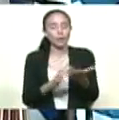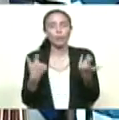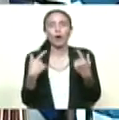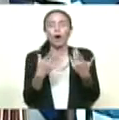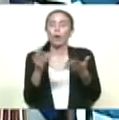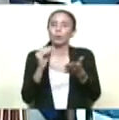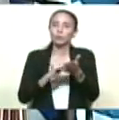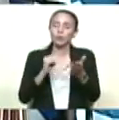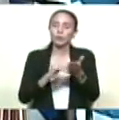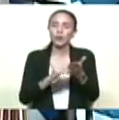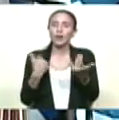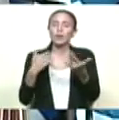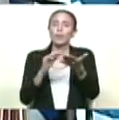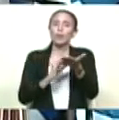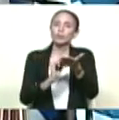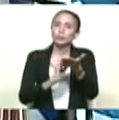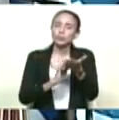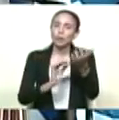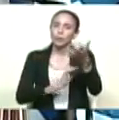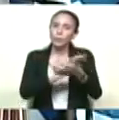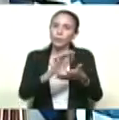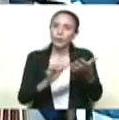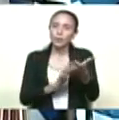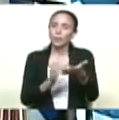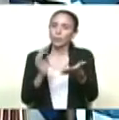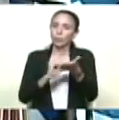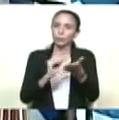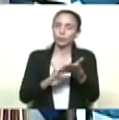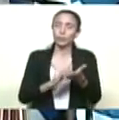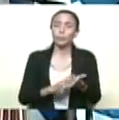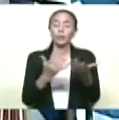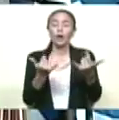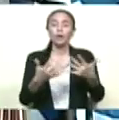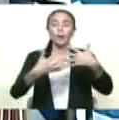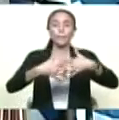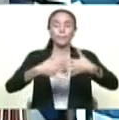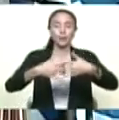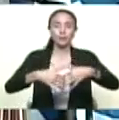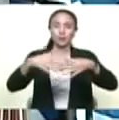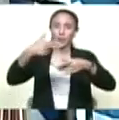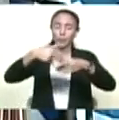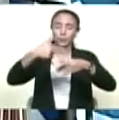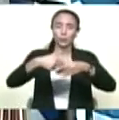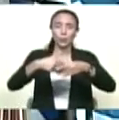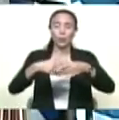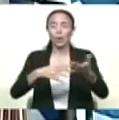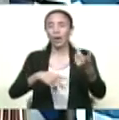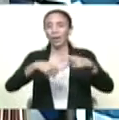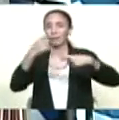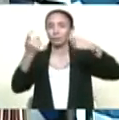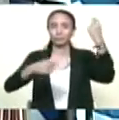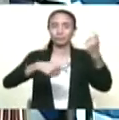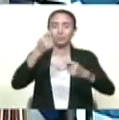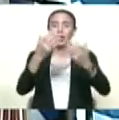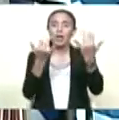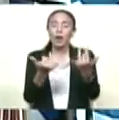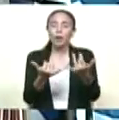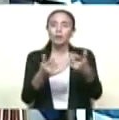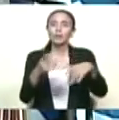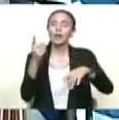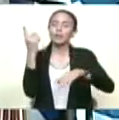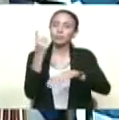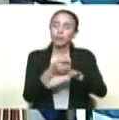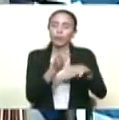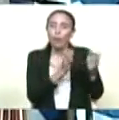recuperar porque hay que colocar orden en pedevesa hay que mantener no sólo el